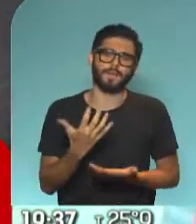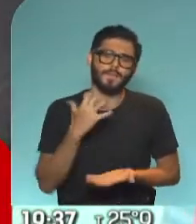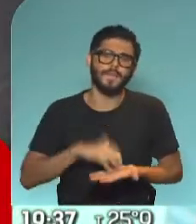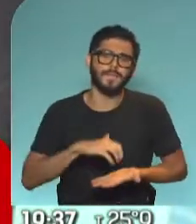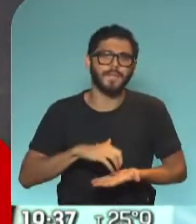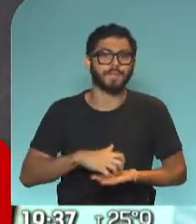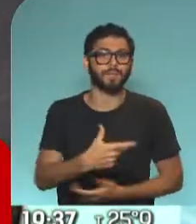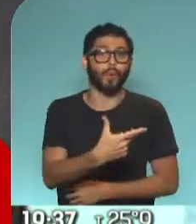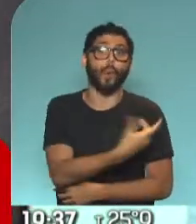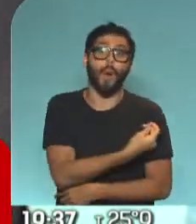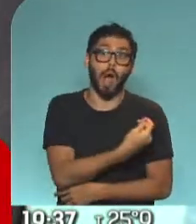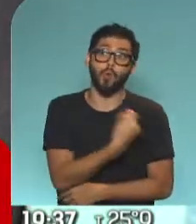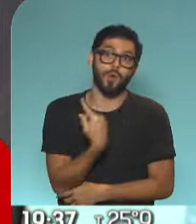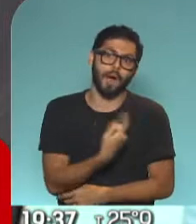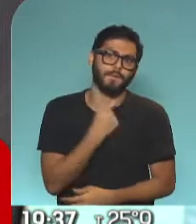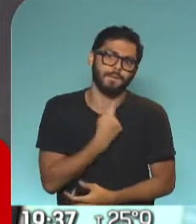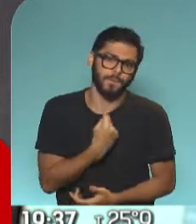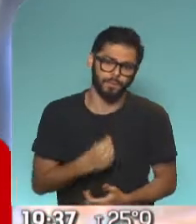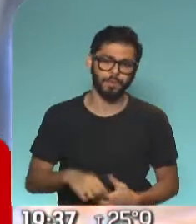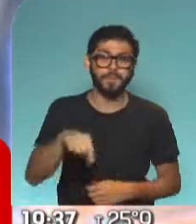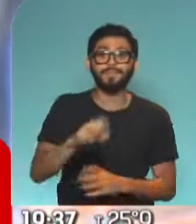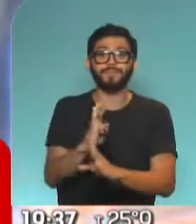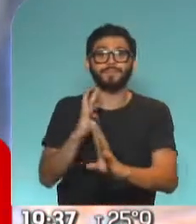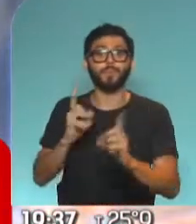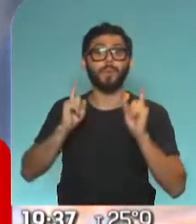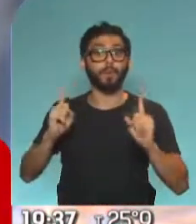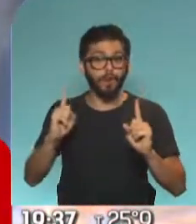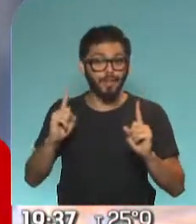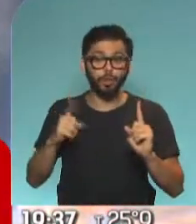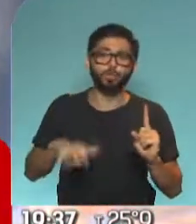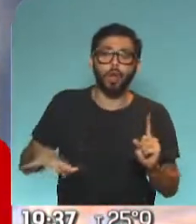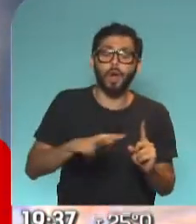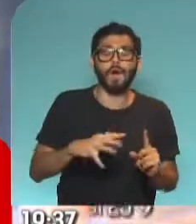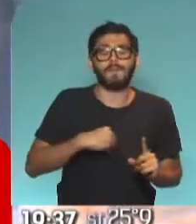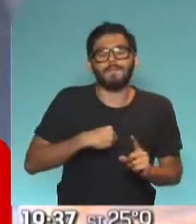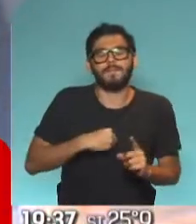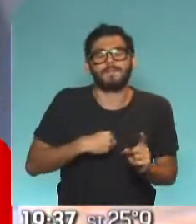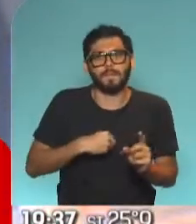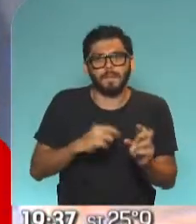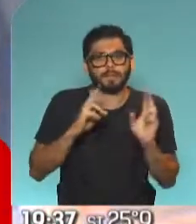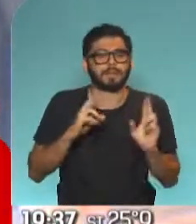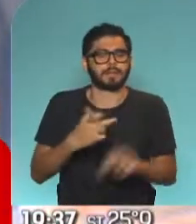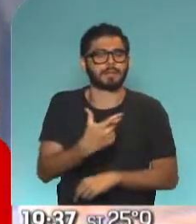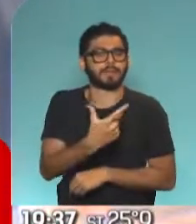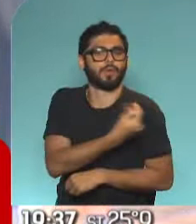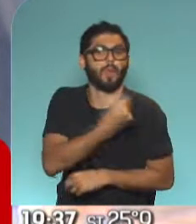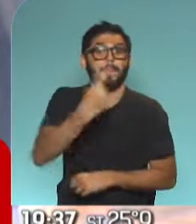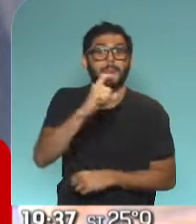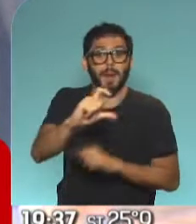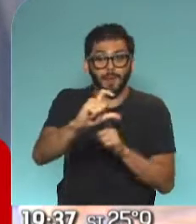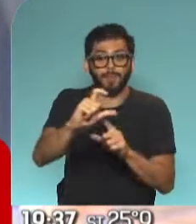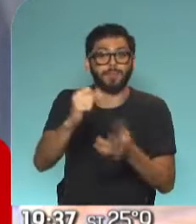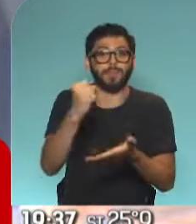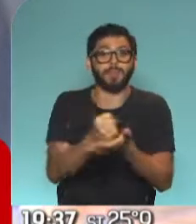vacuna tan ansiada. Esta es la cola de docentes que están esperando esperanzados recibir la primera dosis de la vacuna